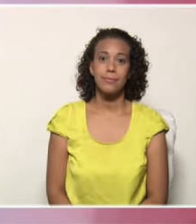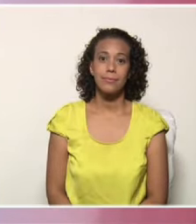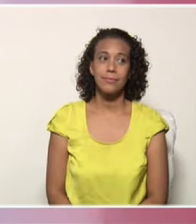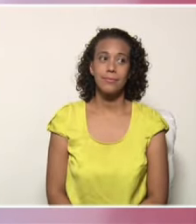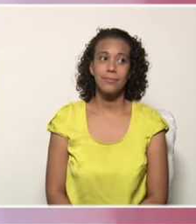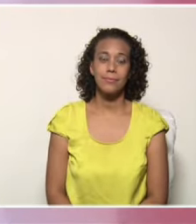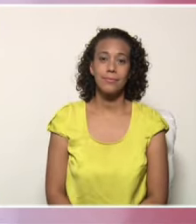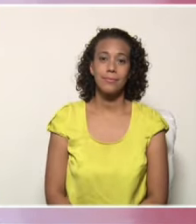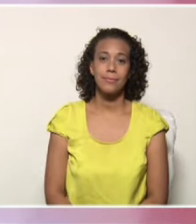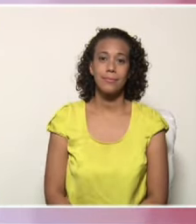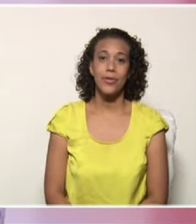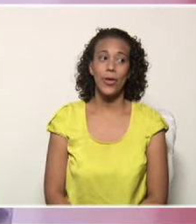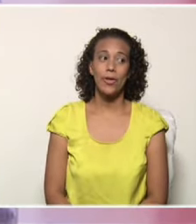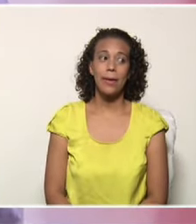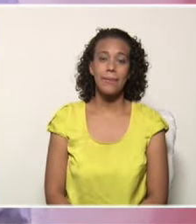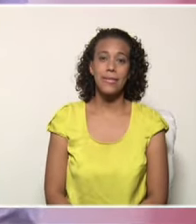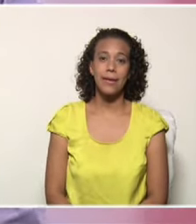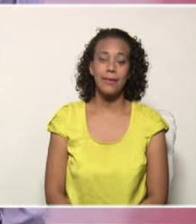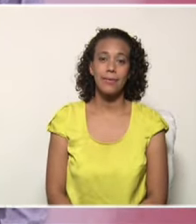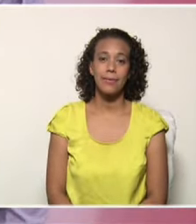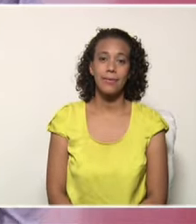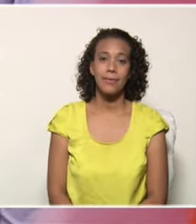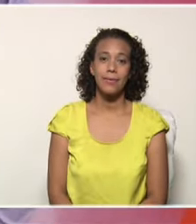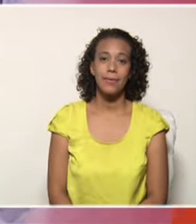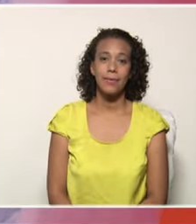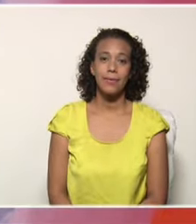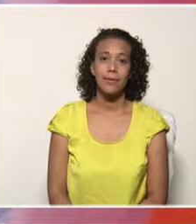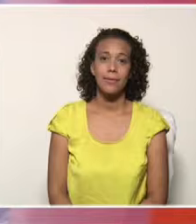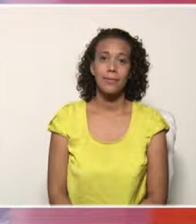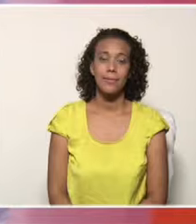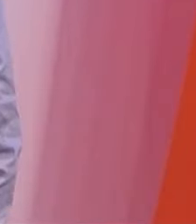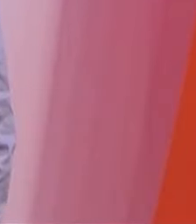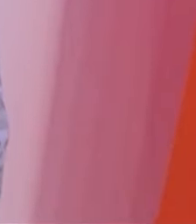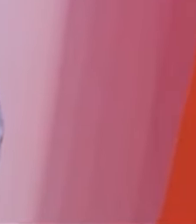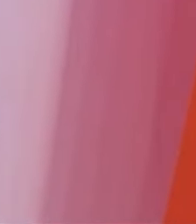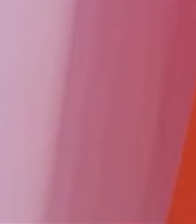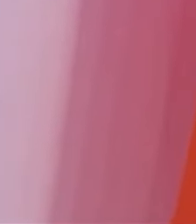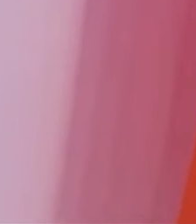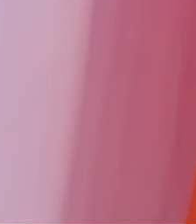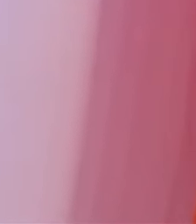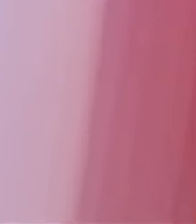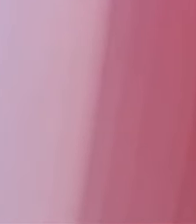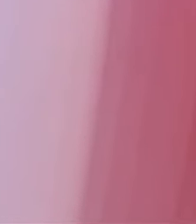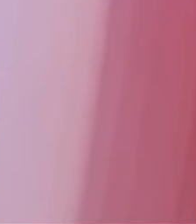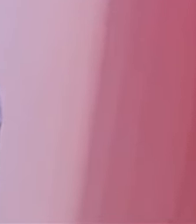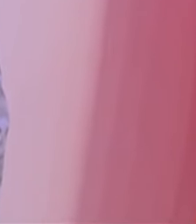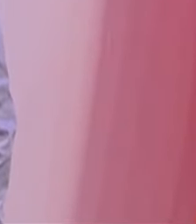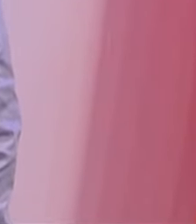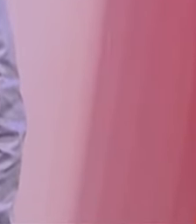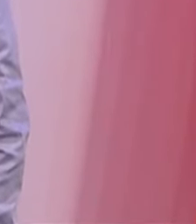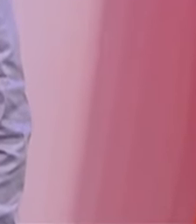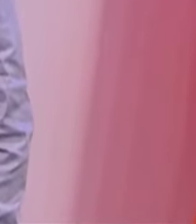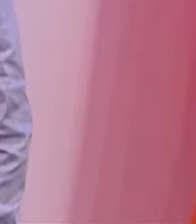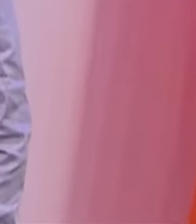no significan lo mismo. Ya nosotros manejamos el español es mucho más extenso. Tenemos signos de puntuación,